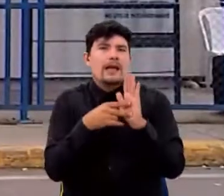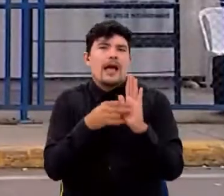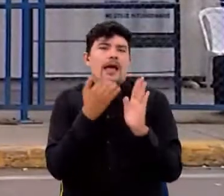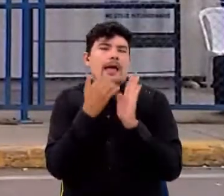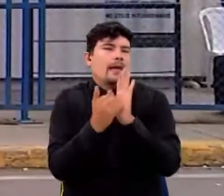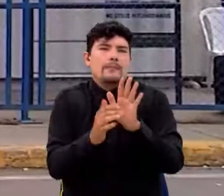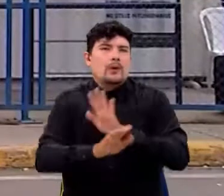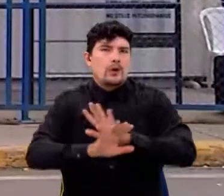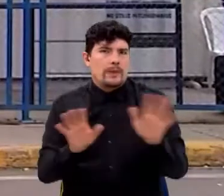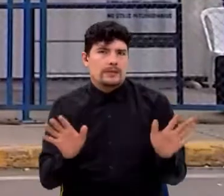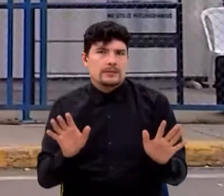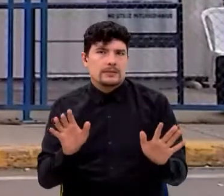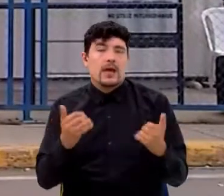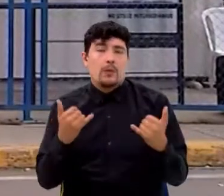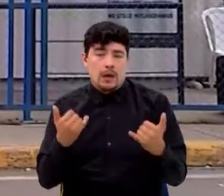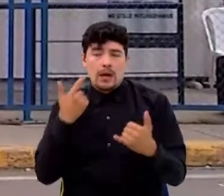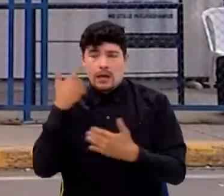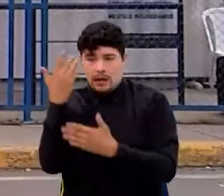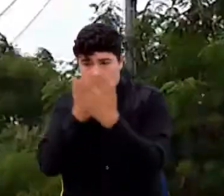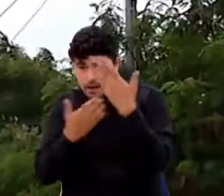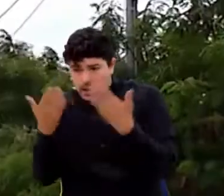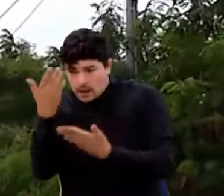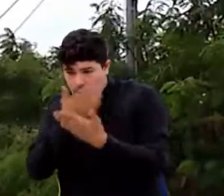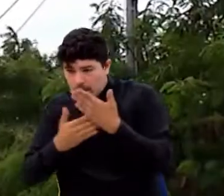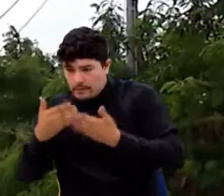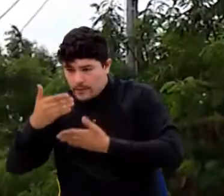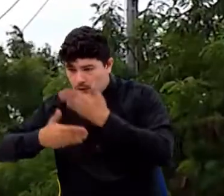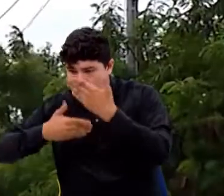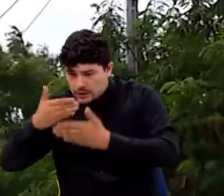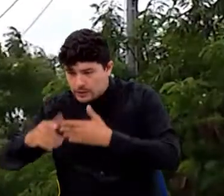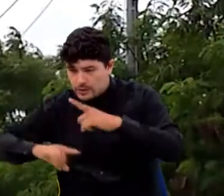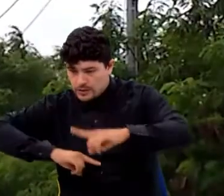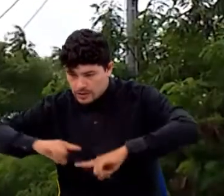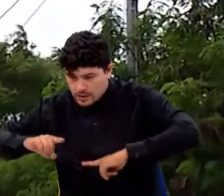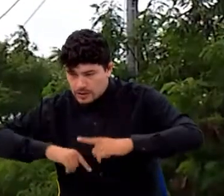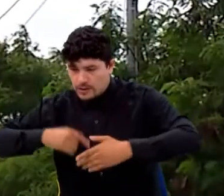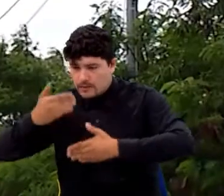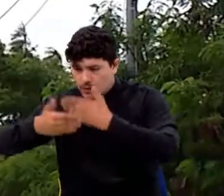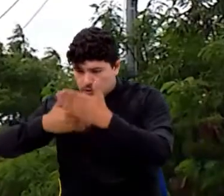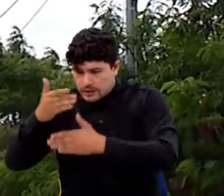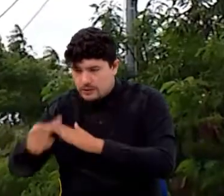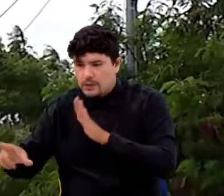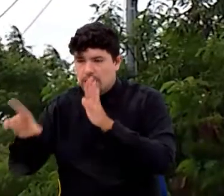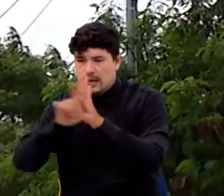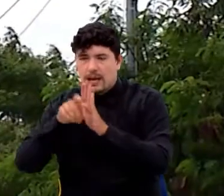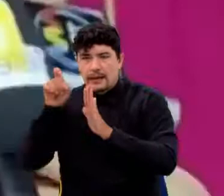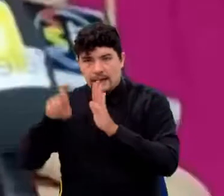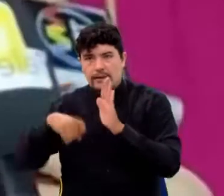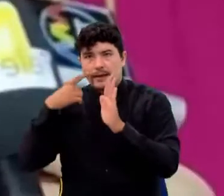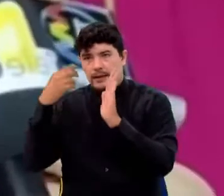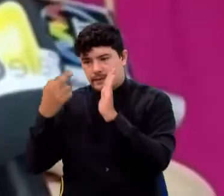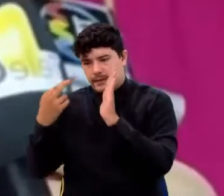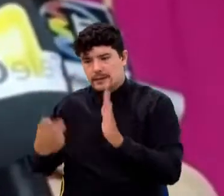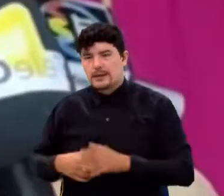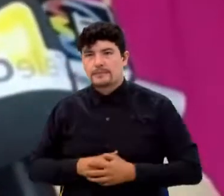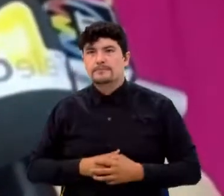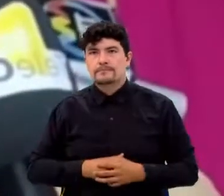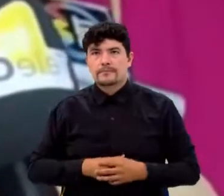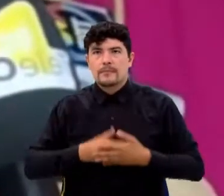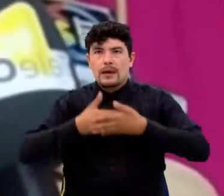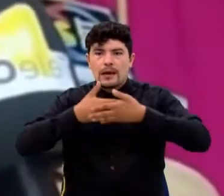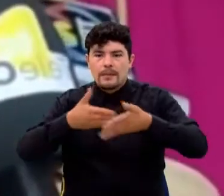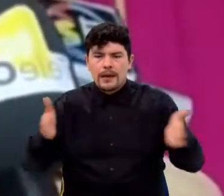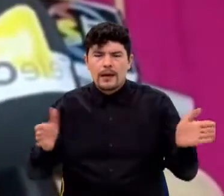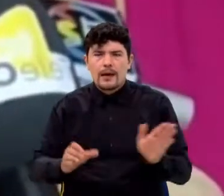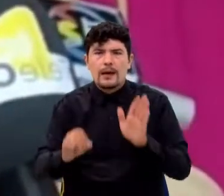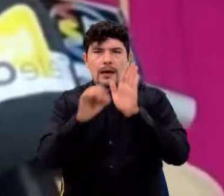y aún se deben analizar procesos de carácter administrativos y legales. Realmente un acto simbólico, ¿por qué?